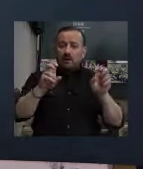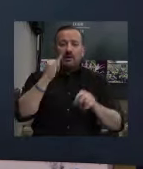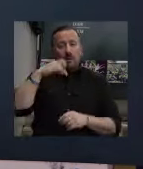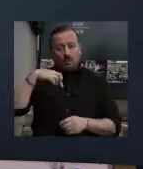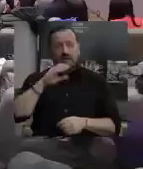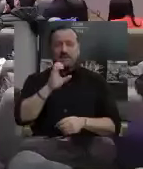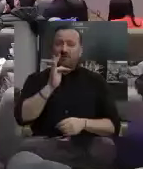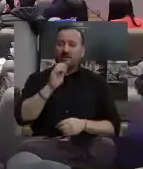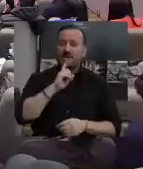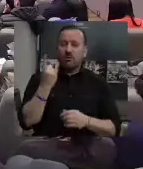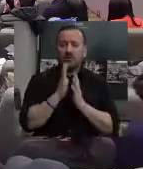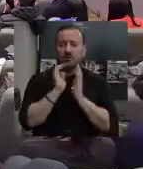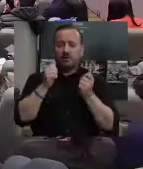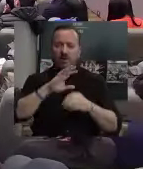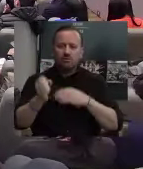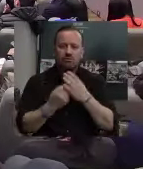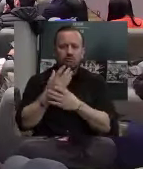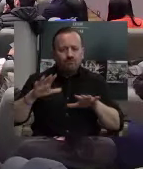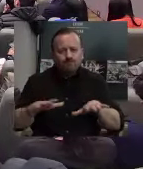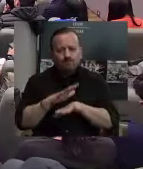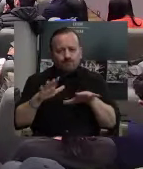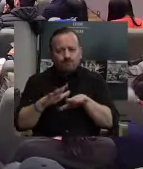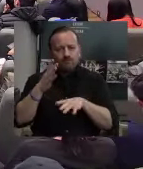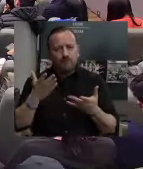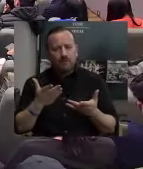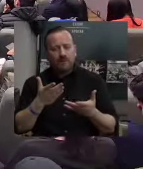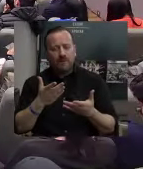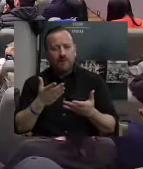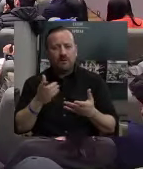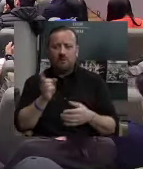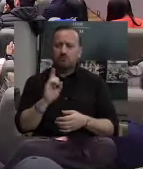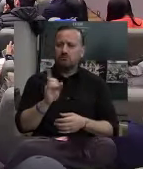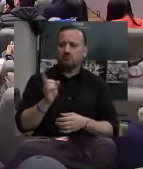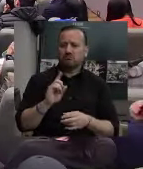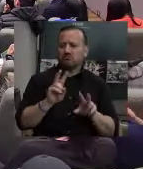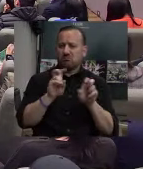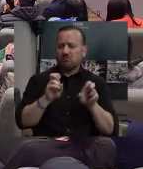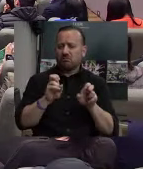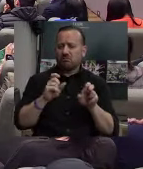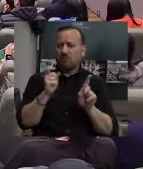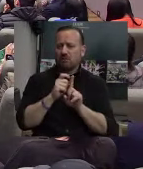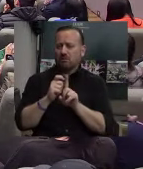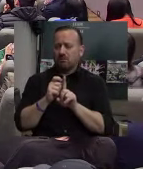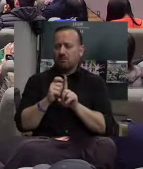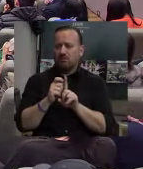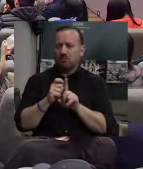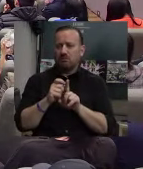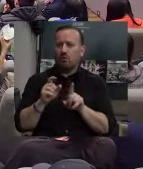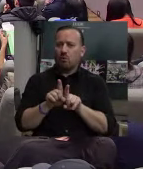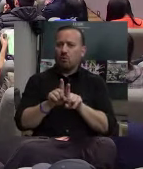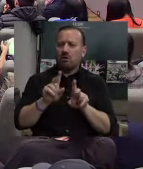y del cft Santo Tomás la innovación y el emprendimiento no no son meros términos aspiracionales